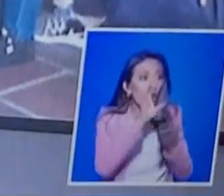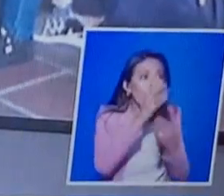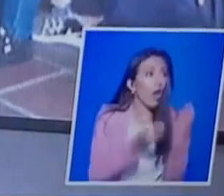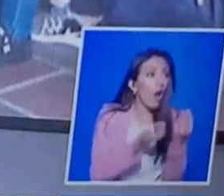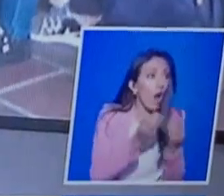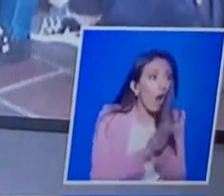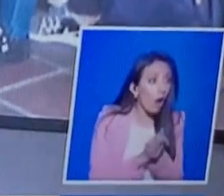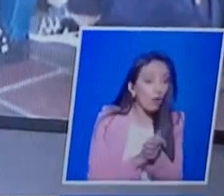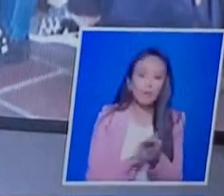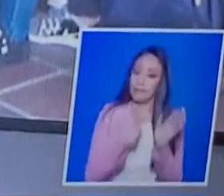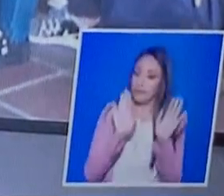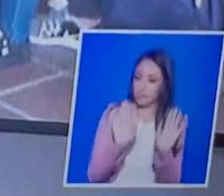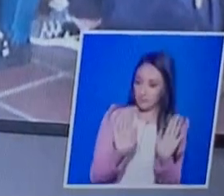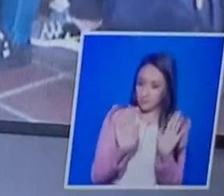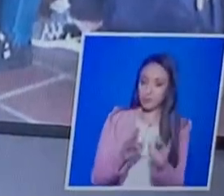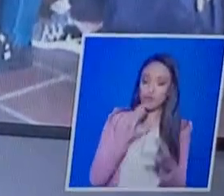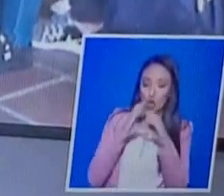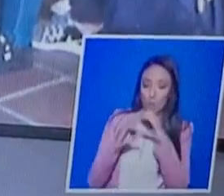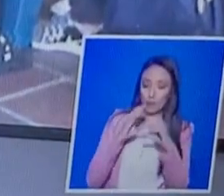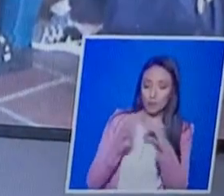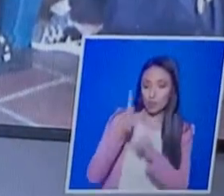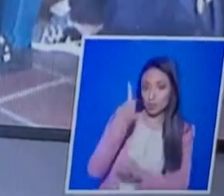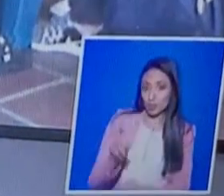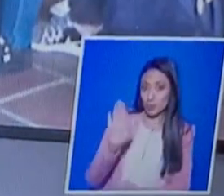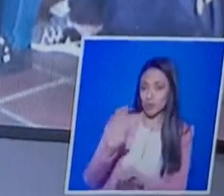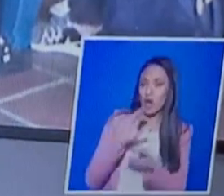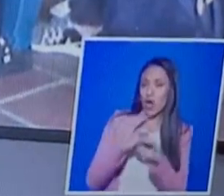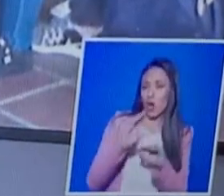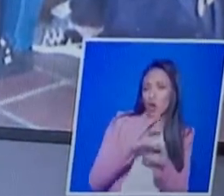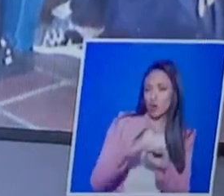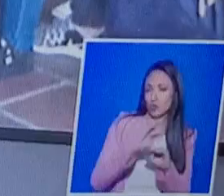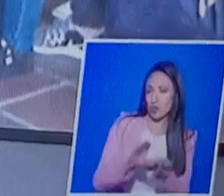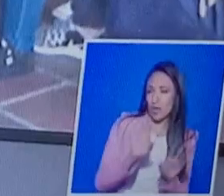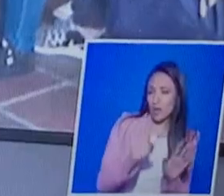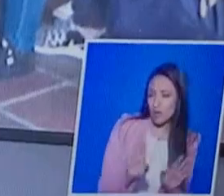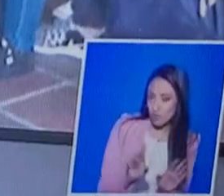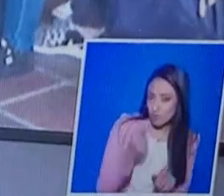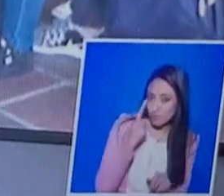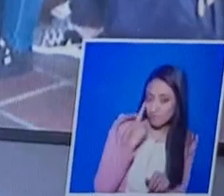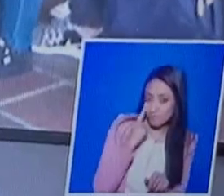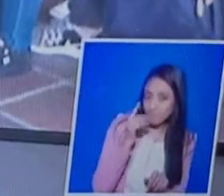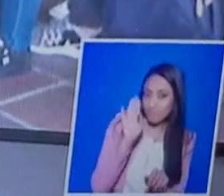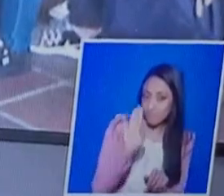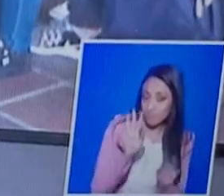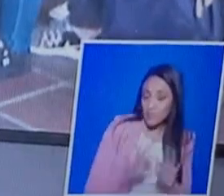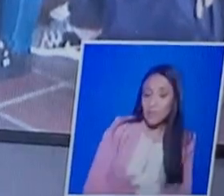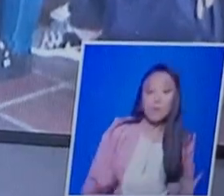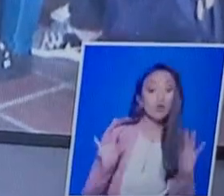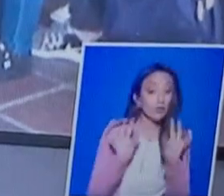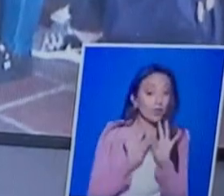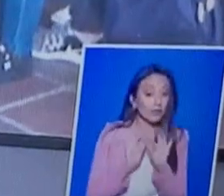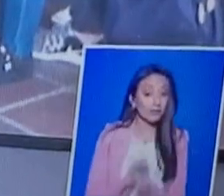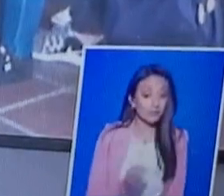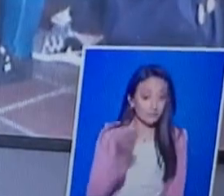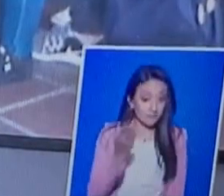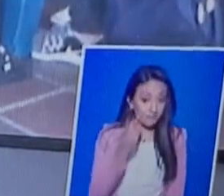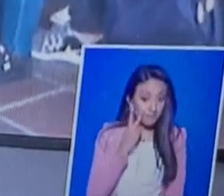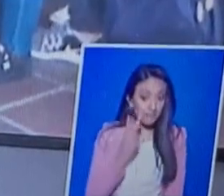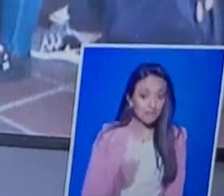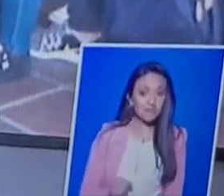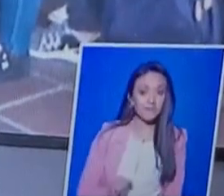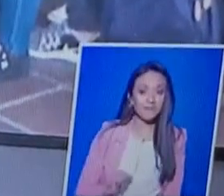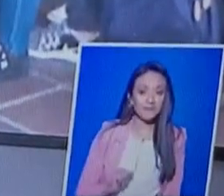Rafael Hermida conversó con un experto y nos tiene algunos consejitos muy, muy importantes. Así que preste mucha